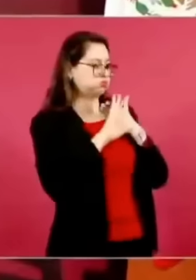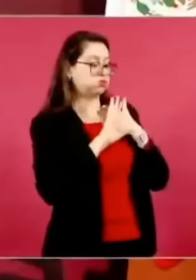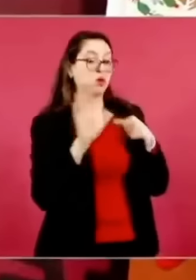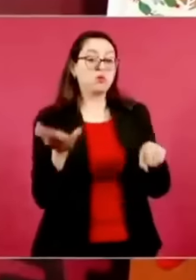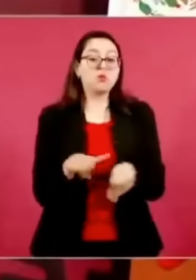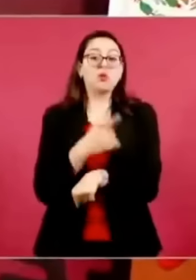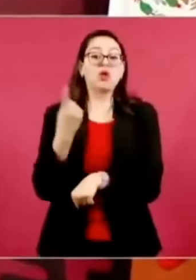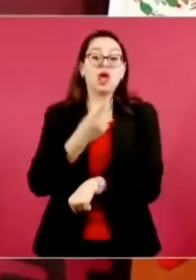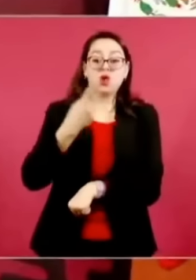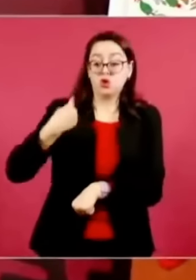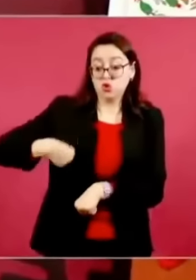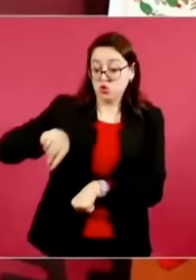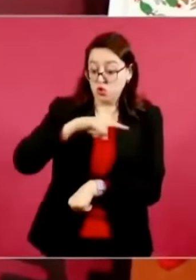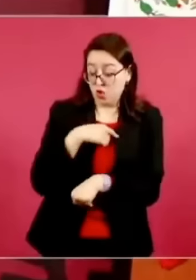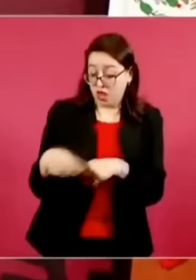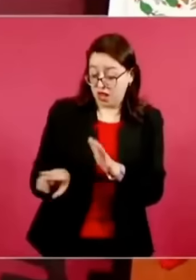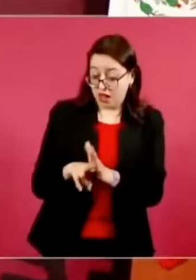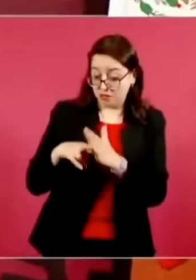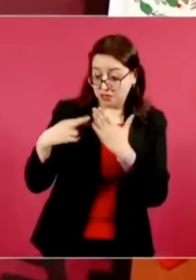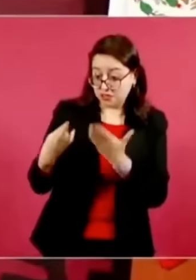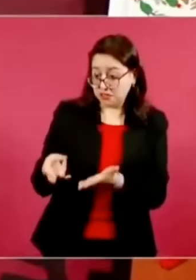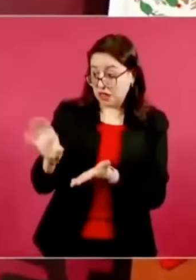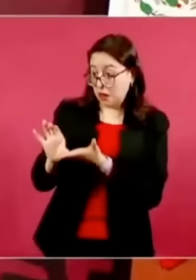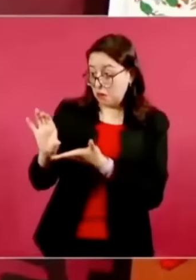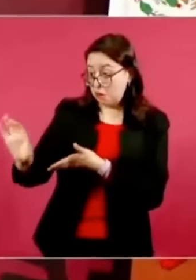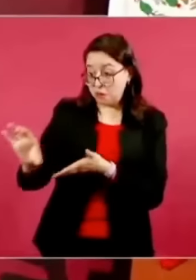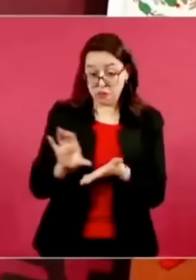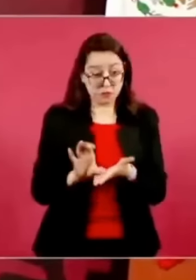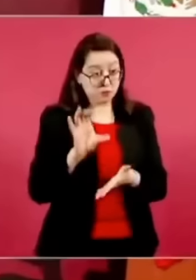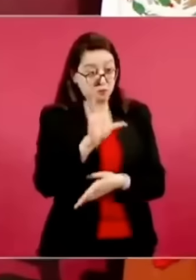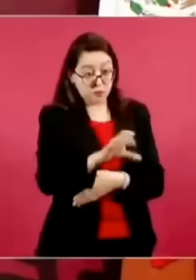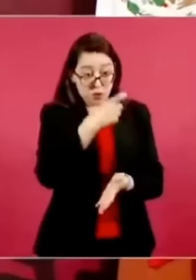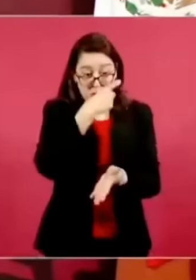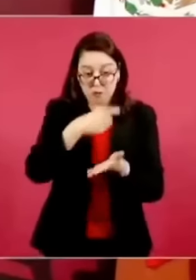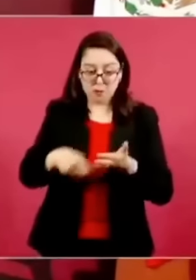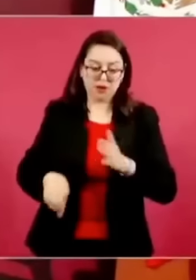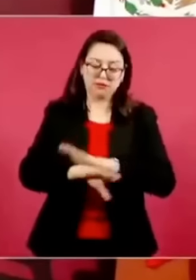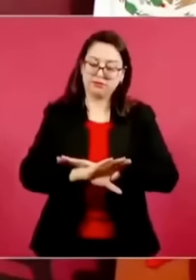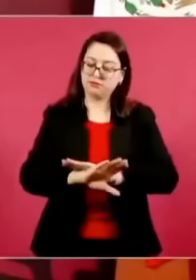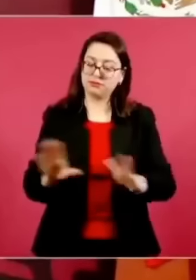No solo es que tengamos diferencias